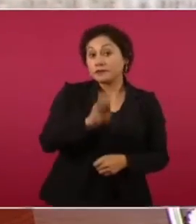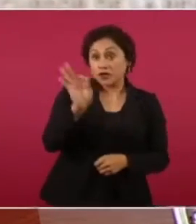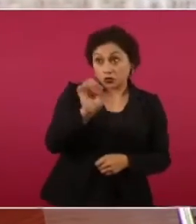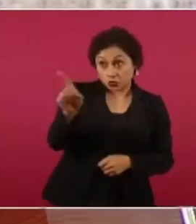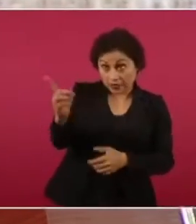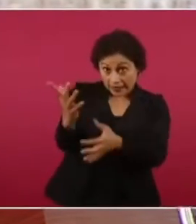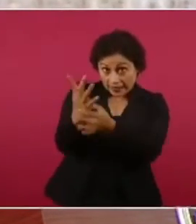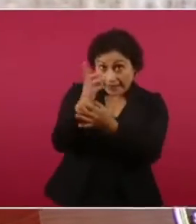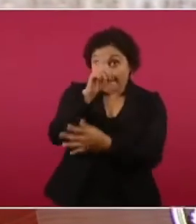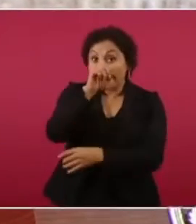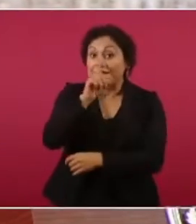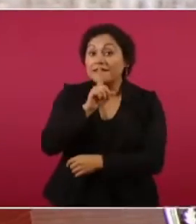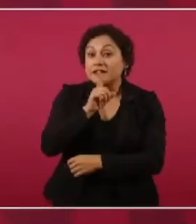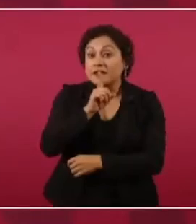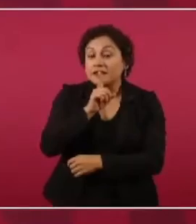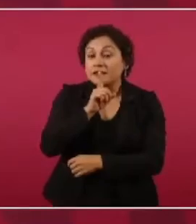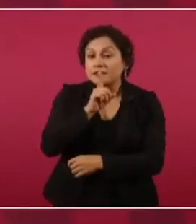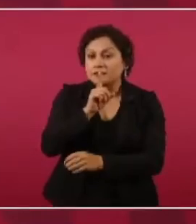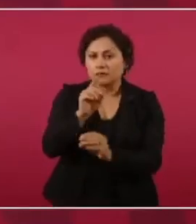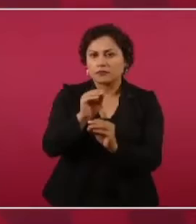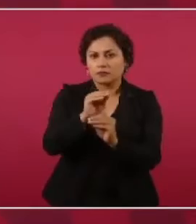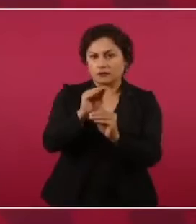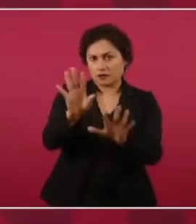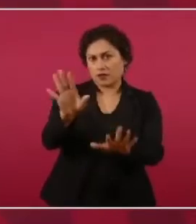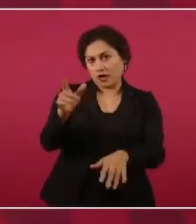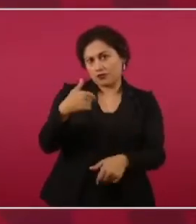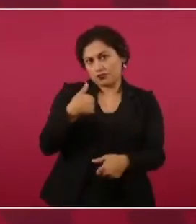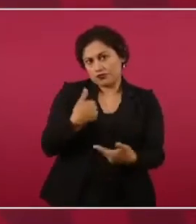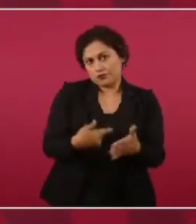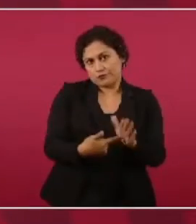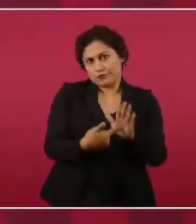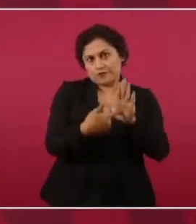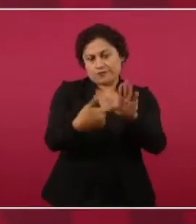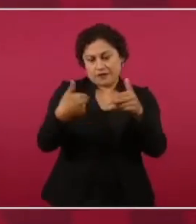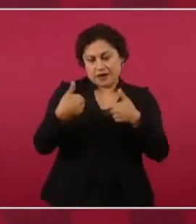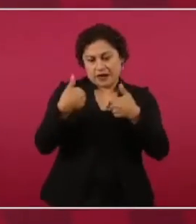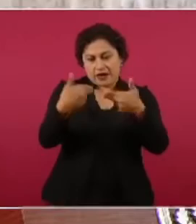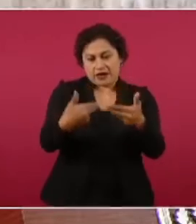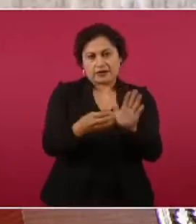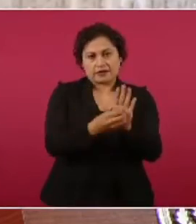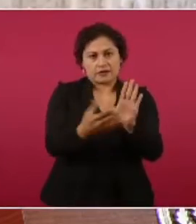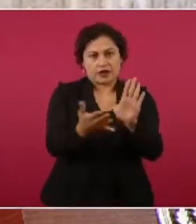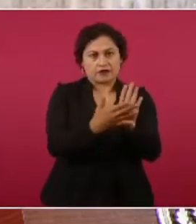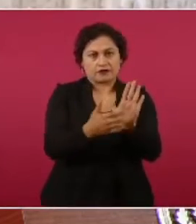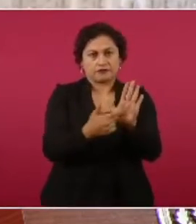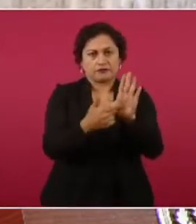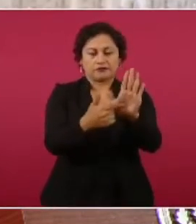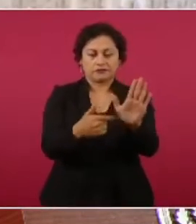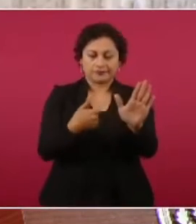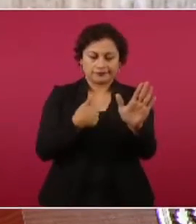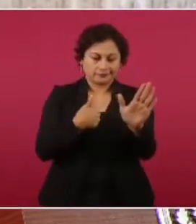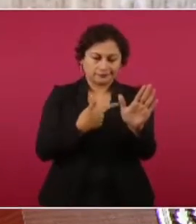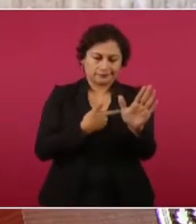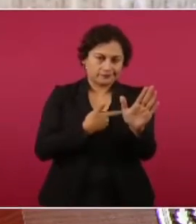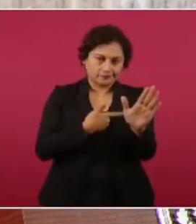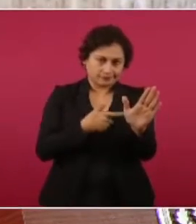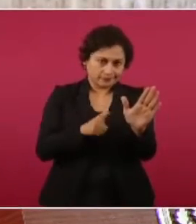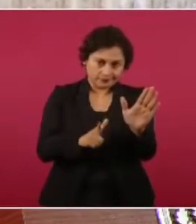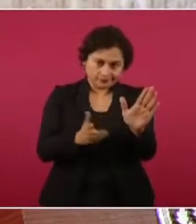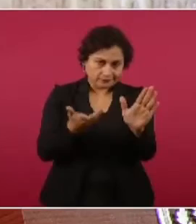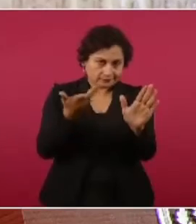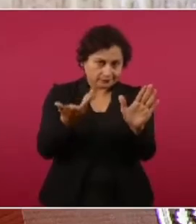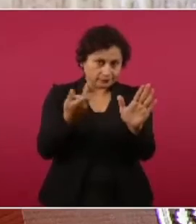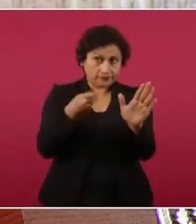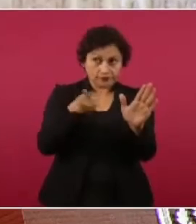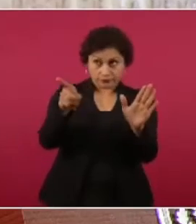aunque voy a dar a conocer mi testamento, que no me gustaría, pero lo haría si él